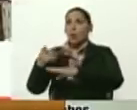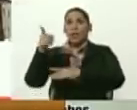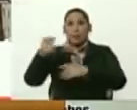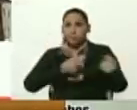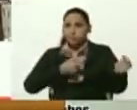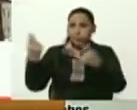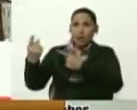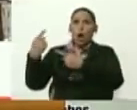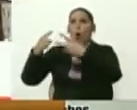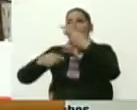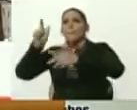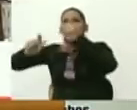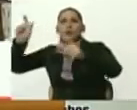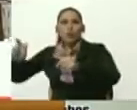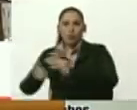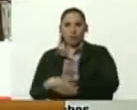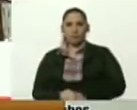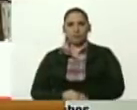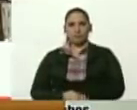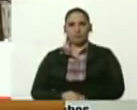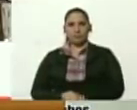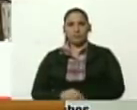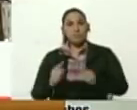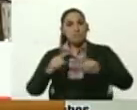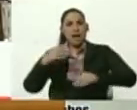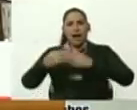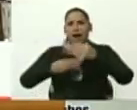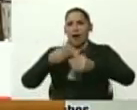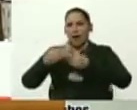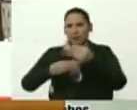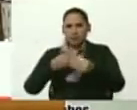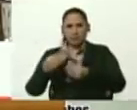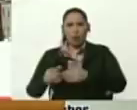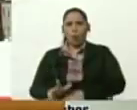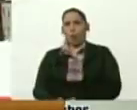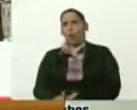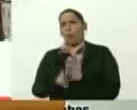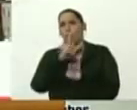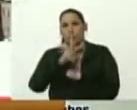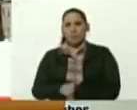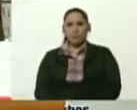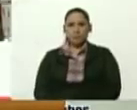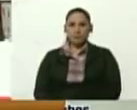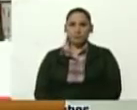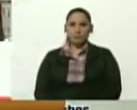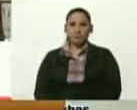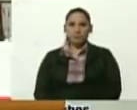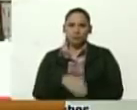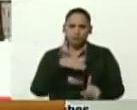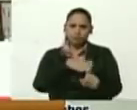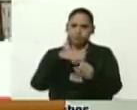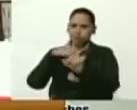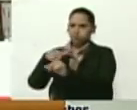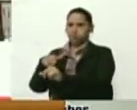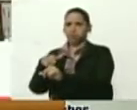manos derechas para hacer esta actuación criminal y